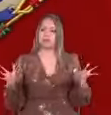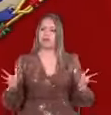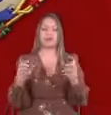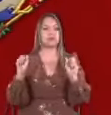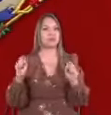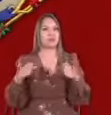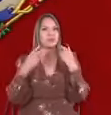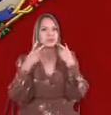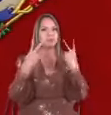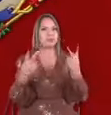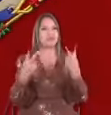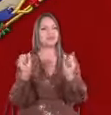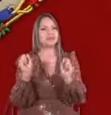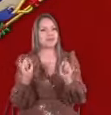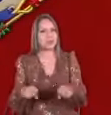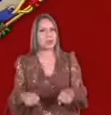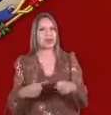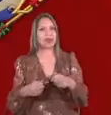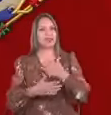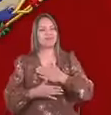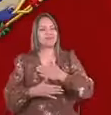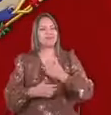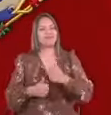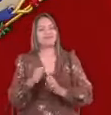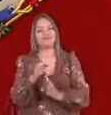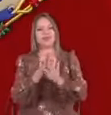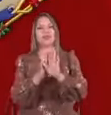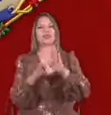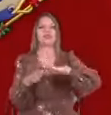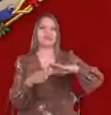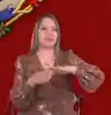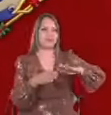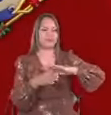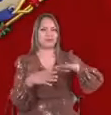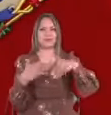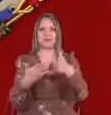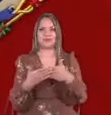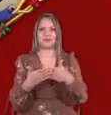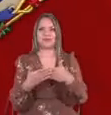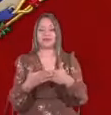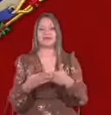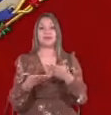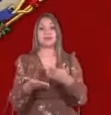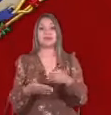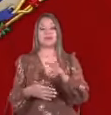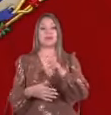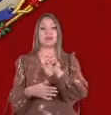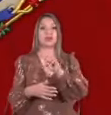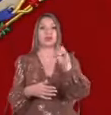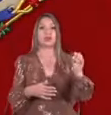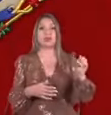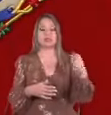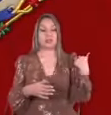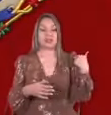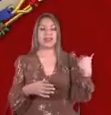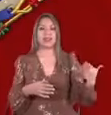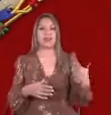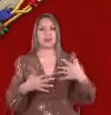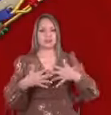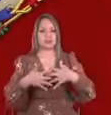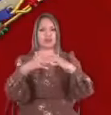ver aquí posibilidades de bienestar. Están invitados todos a desarrollar por partes las 200 hectáreas que tenemos para